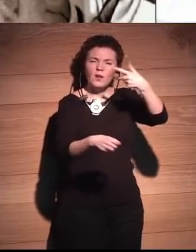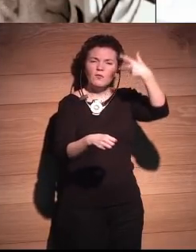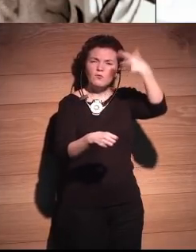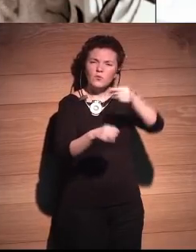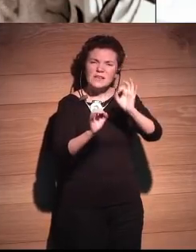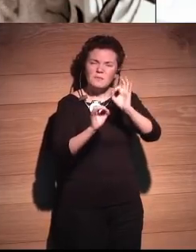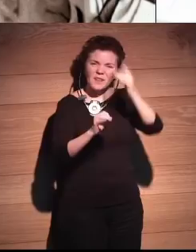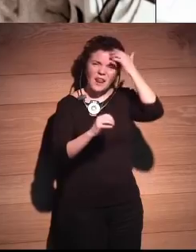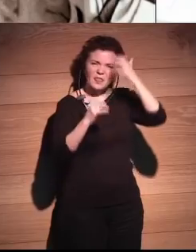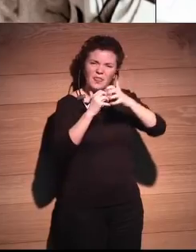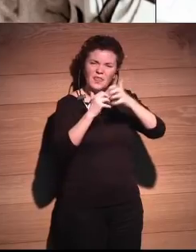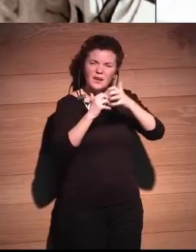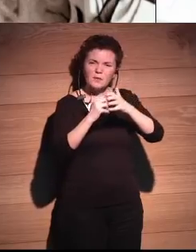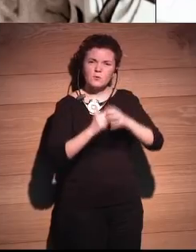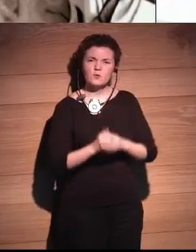No es